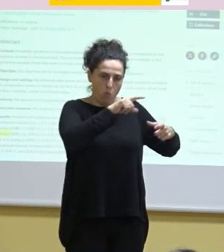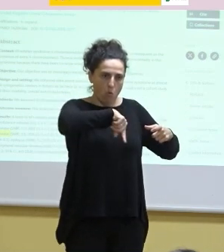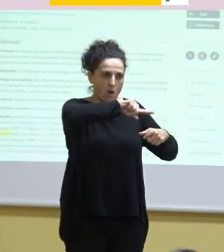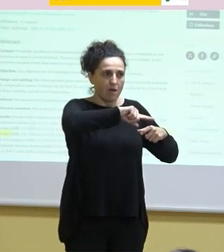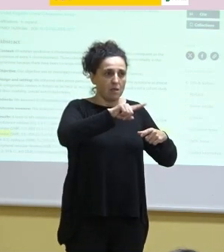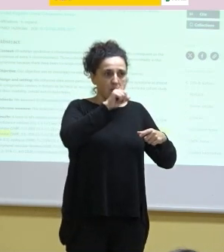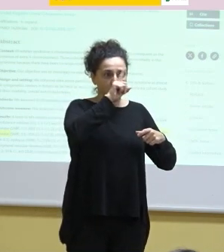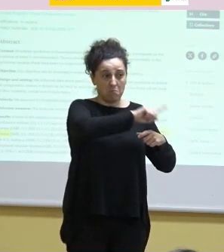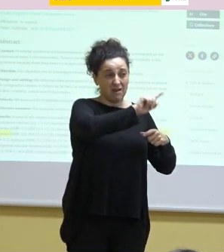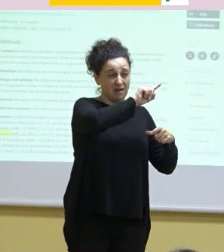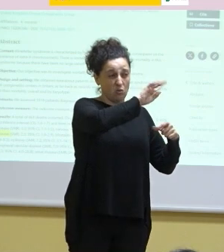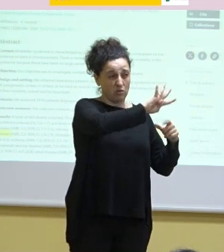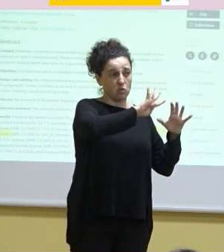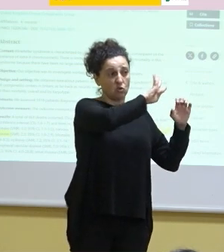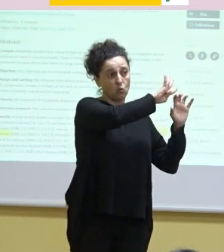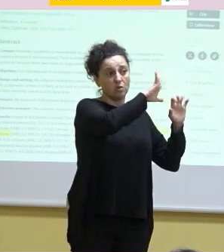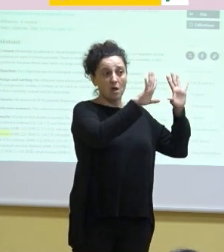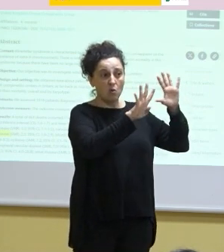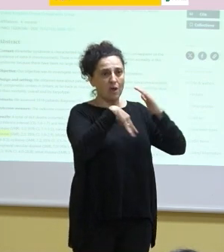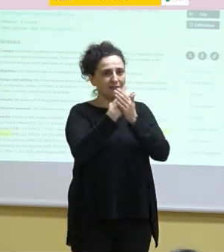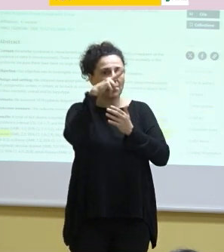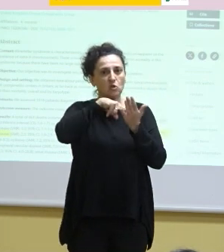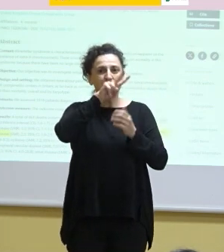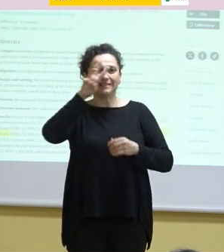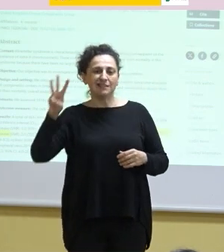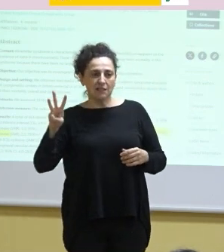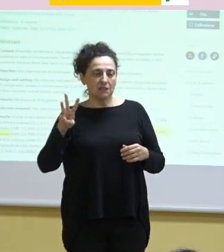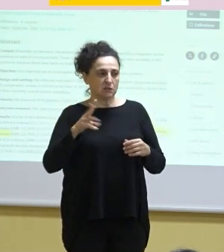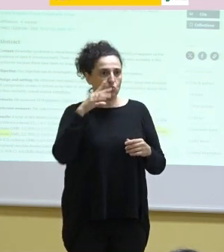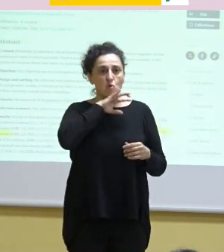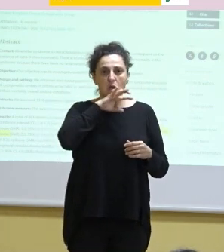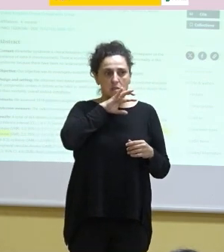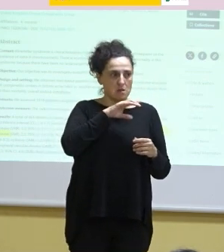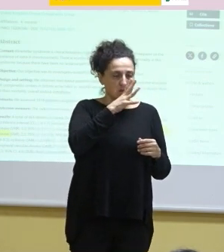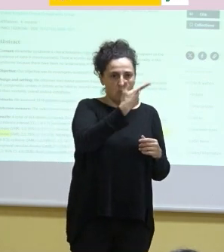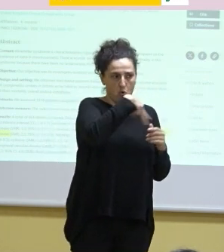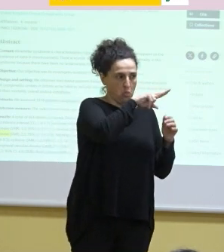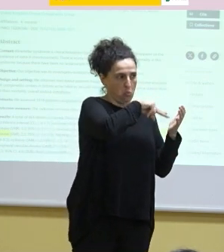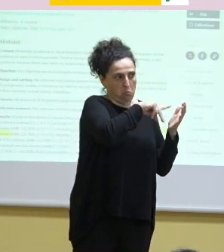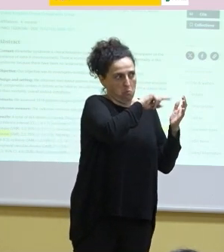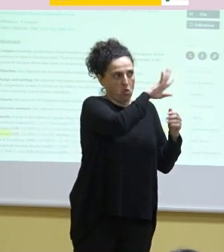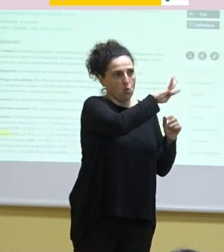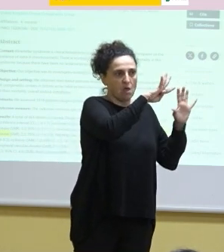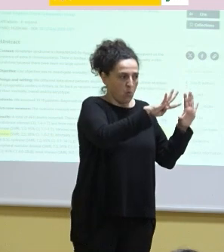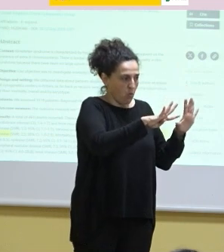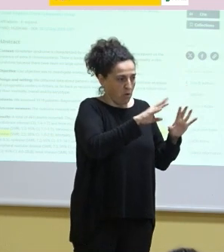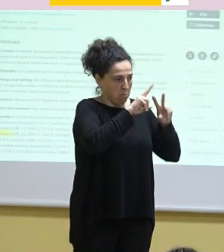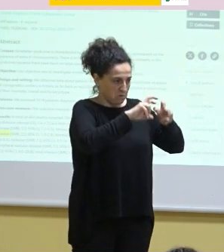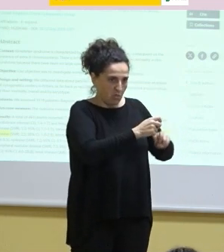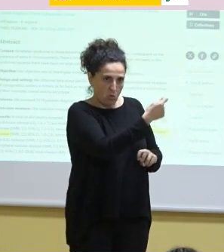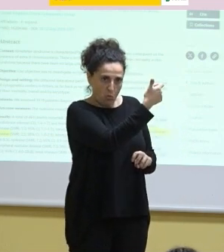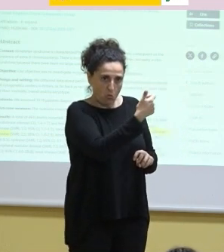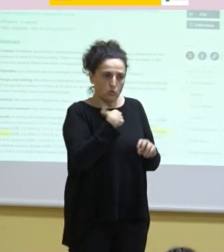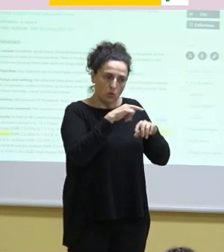1959 hasta 2003. También muy interesante porque en 1959 no había tanta investigación como ahora. Me parece un seguimiento